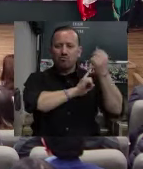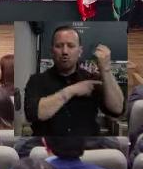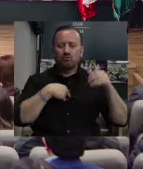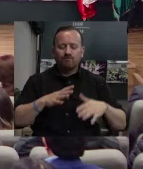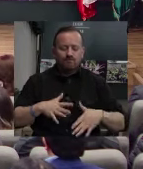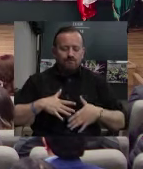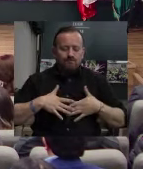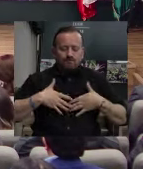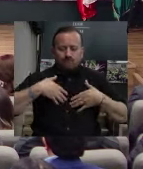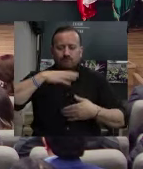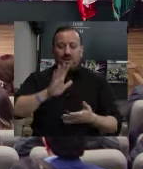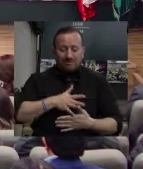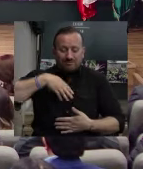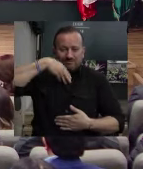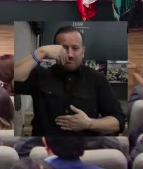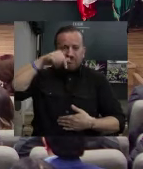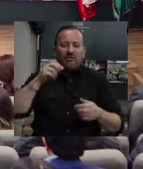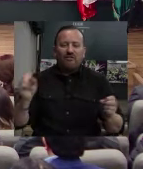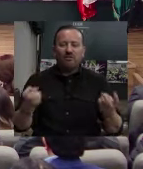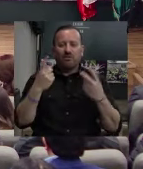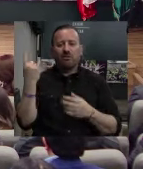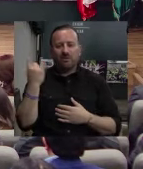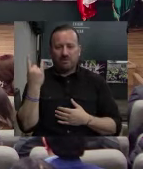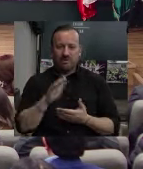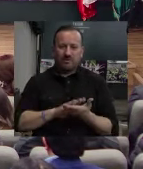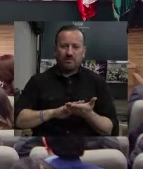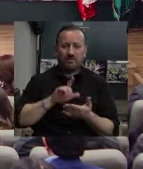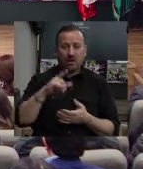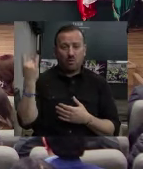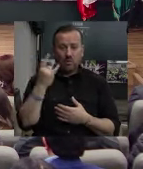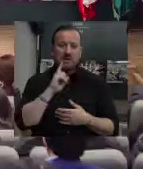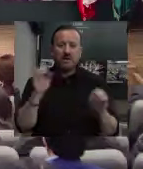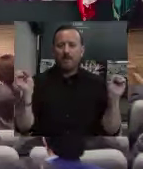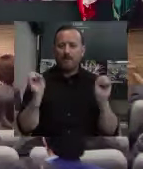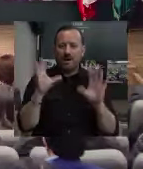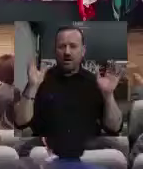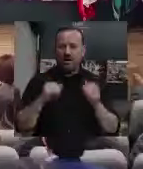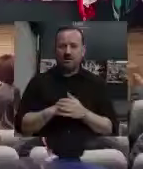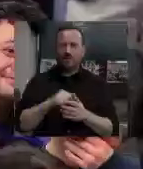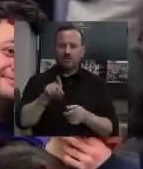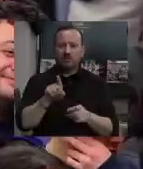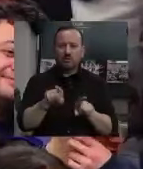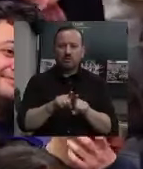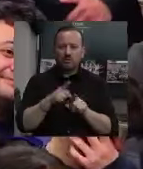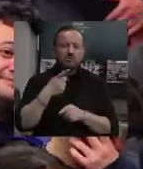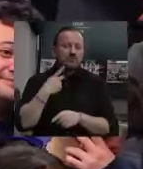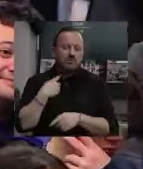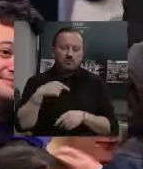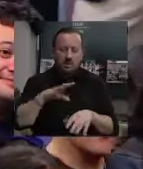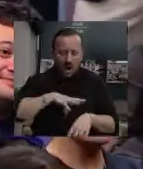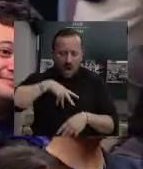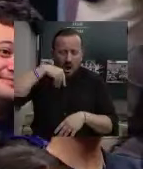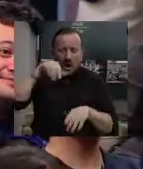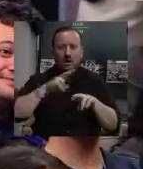de alguien que habita una universidad la universidad tiene una magia seduce el alma la hace pensar